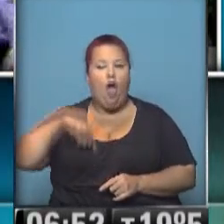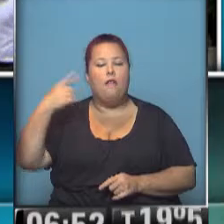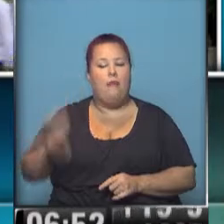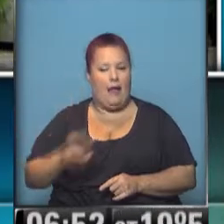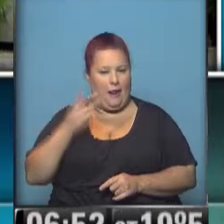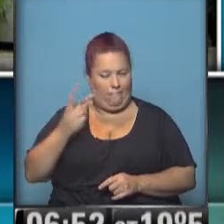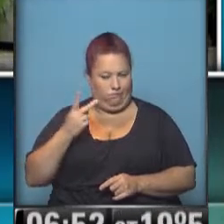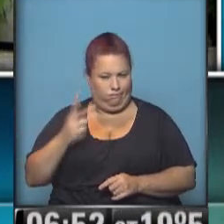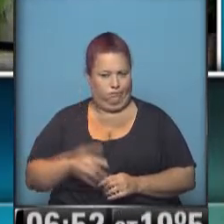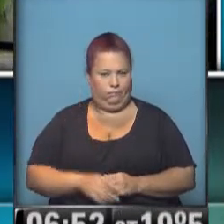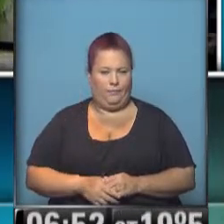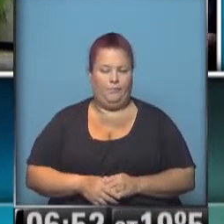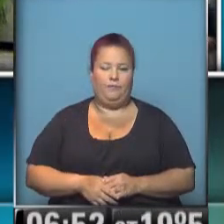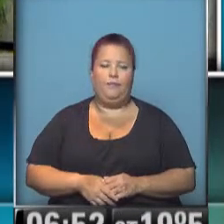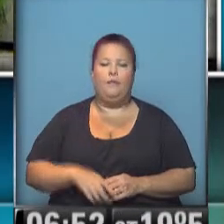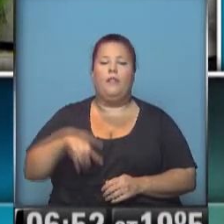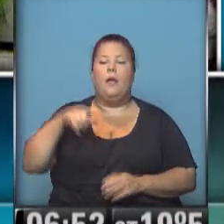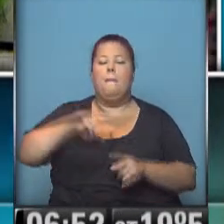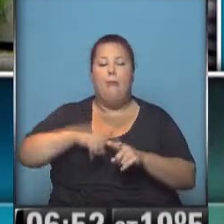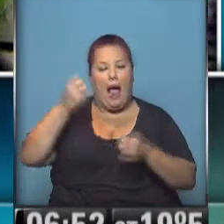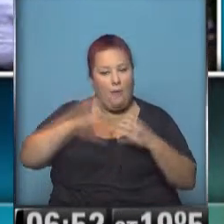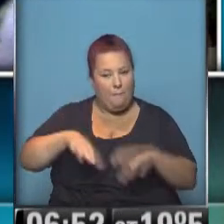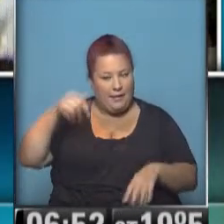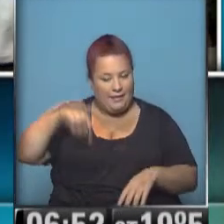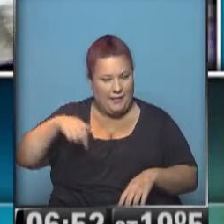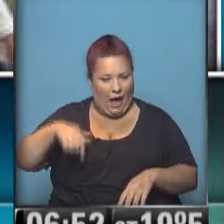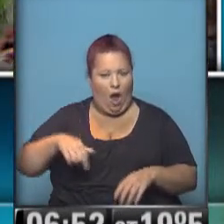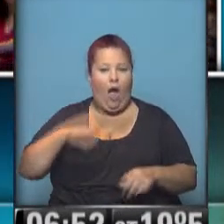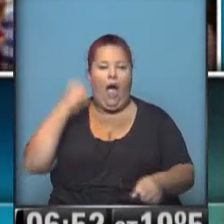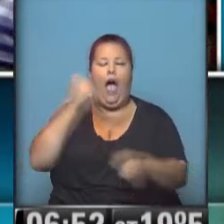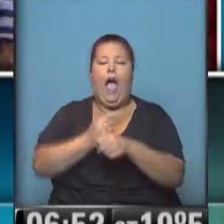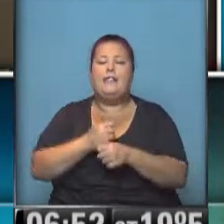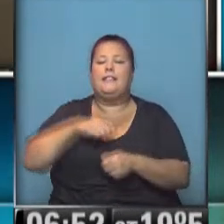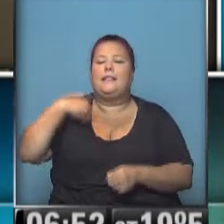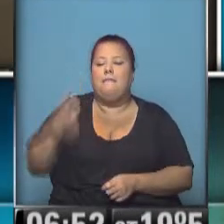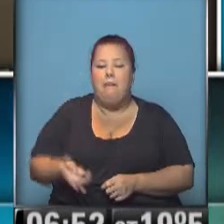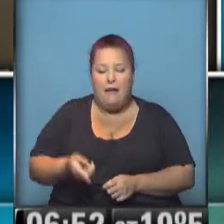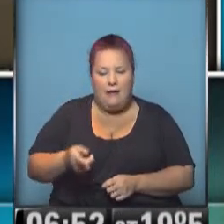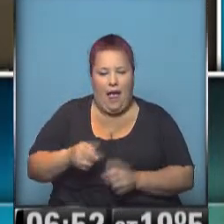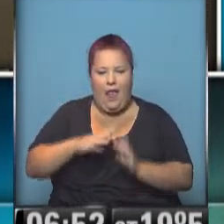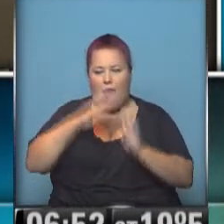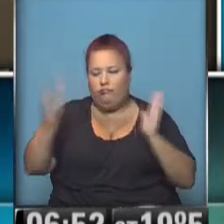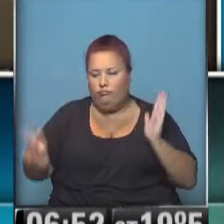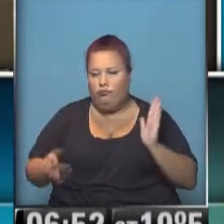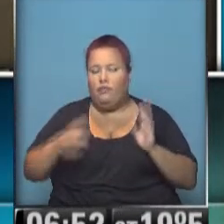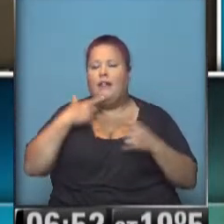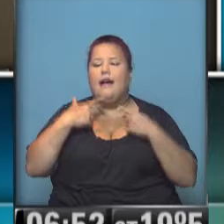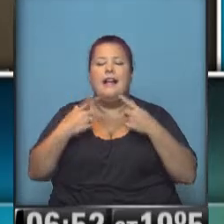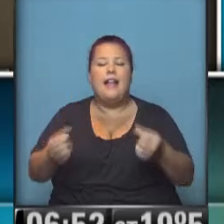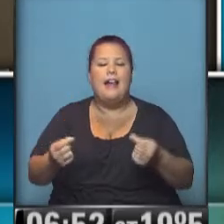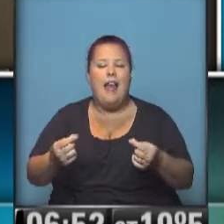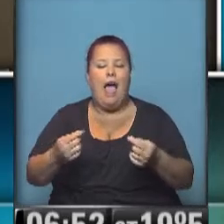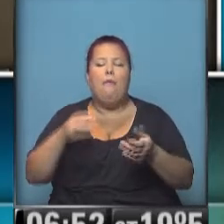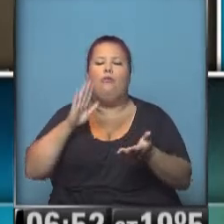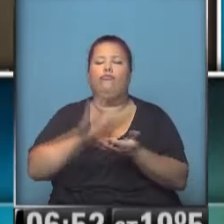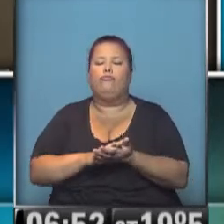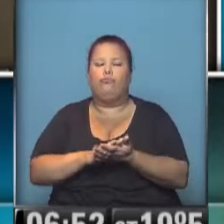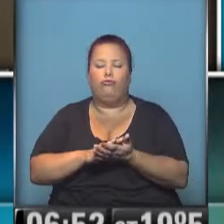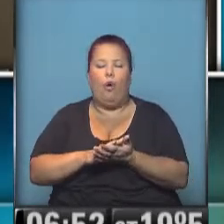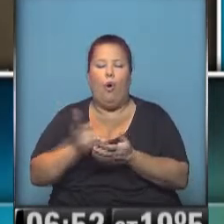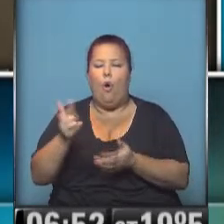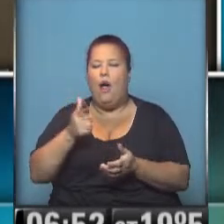mañana. La medida que comienza hoy se extenderá hasta la jornada de mañana. Las entidades financieras hacen reclamo de la distribución de